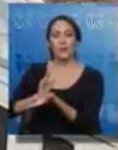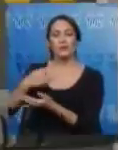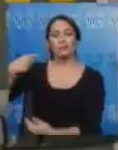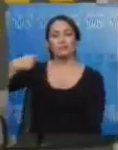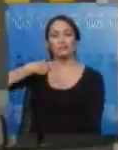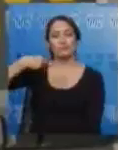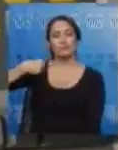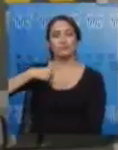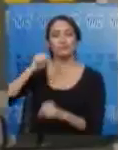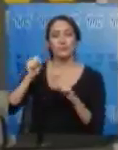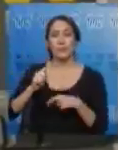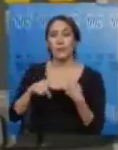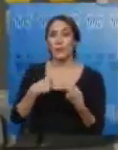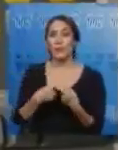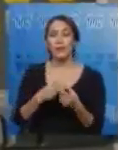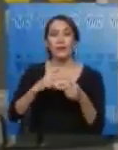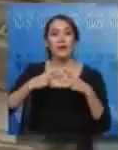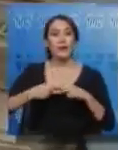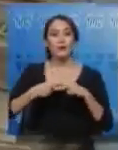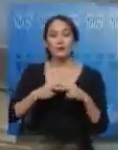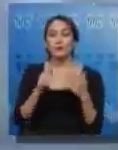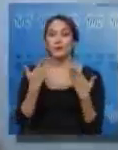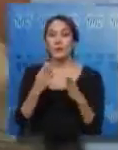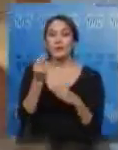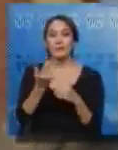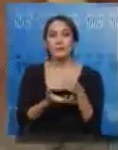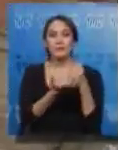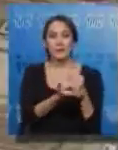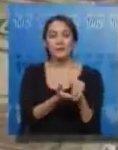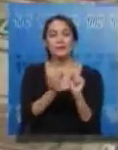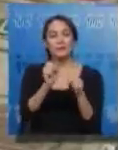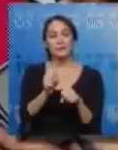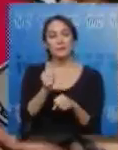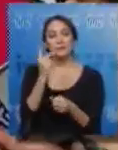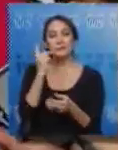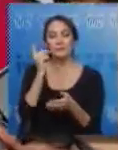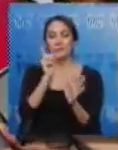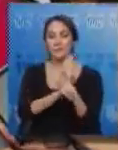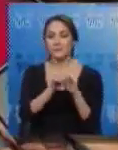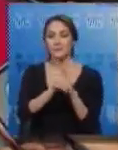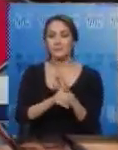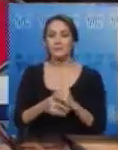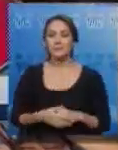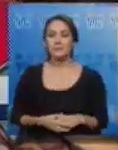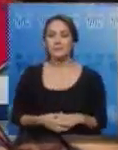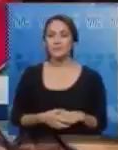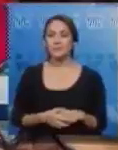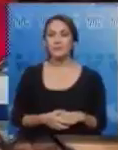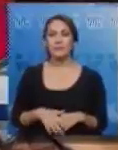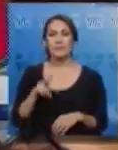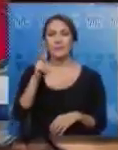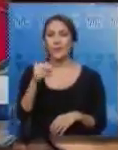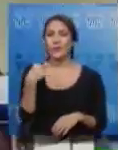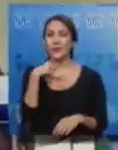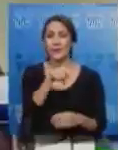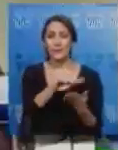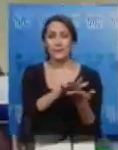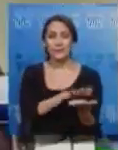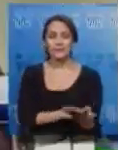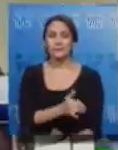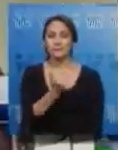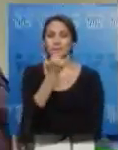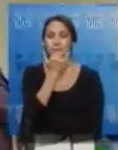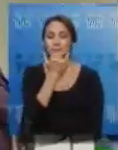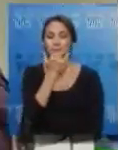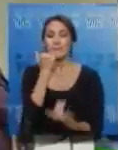desempleo cuando no existan los recursos necesarios en ese fondo para cubrir los aportes. No hay sustento técnico en este proyecto. Finalmente